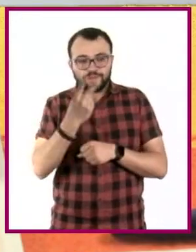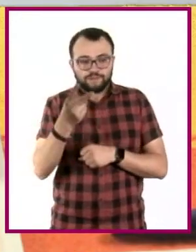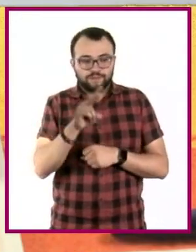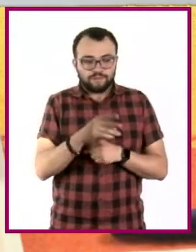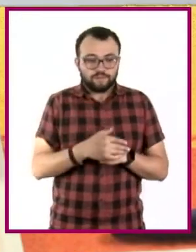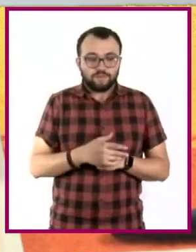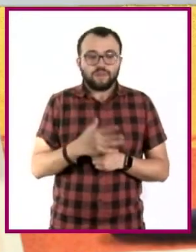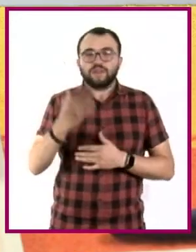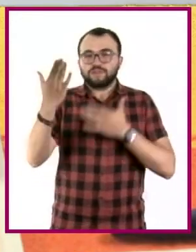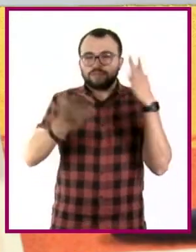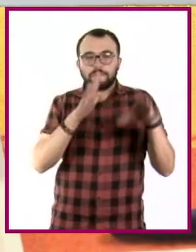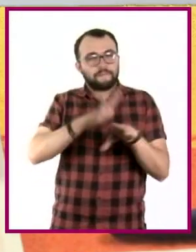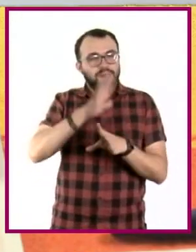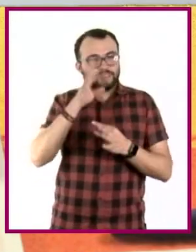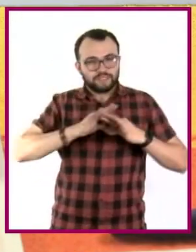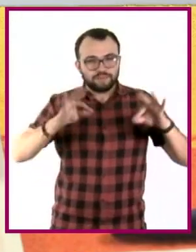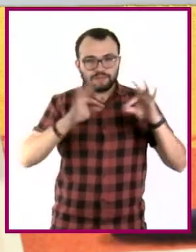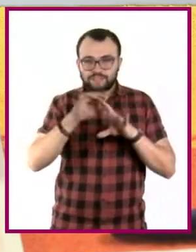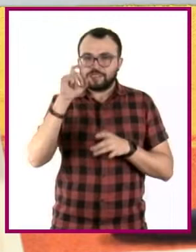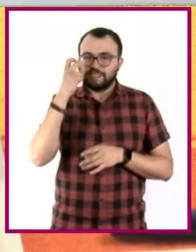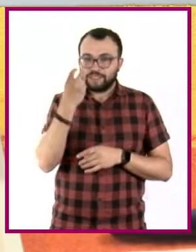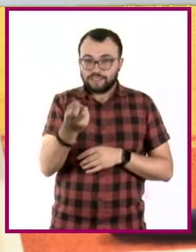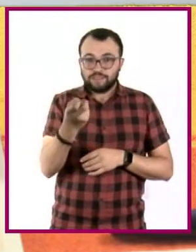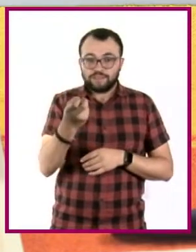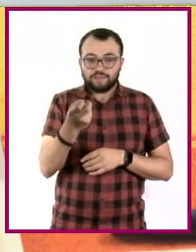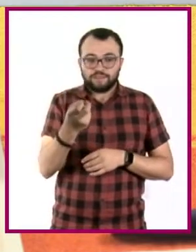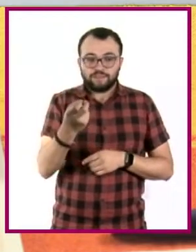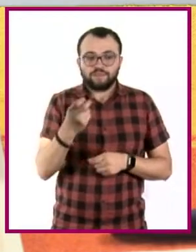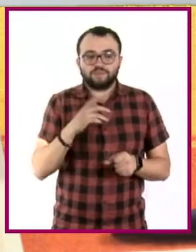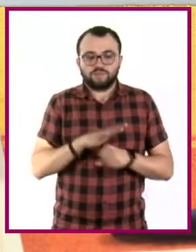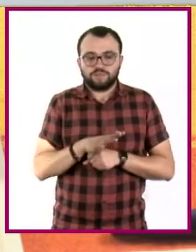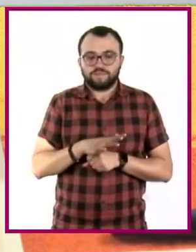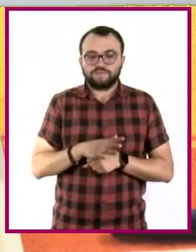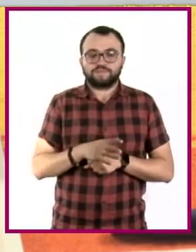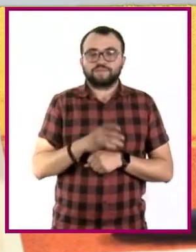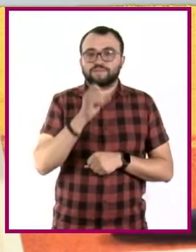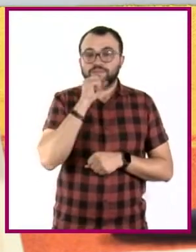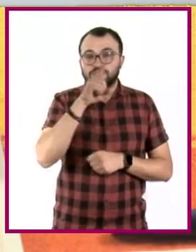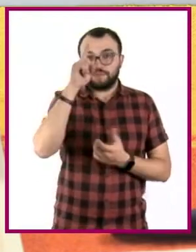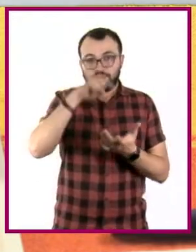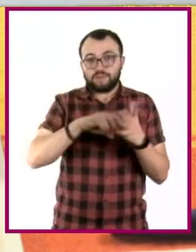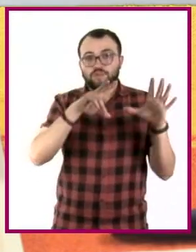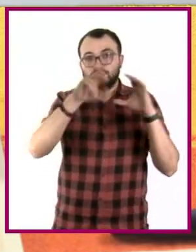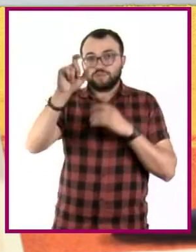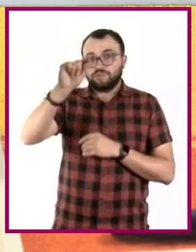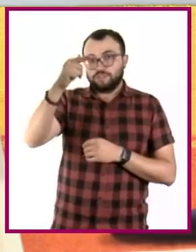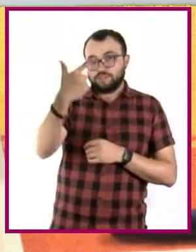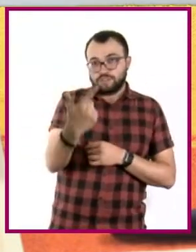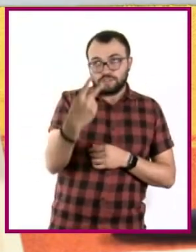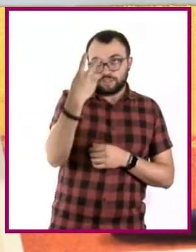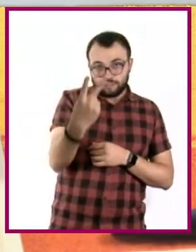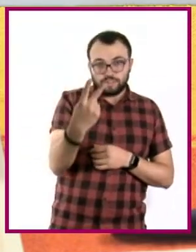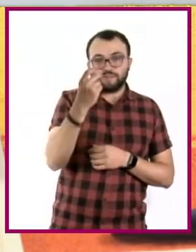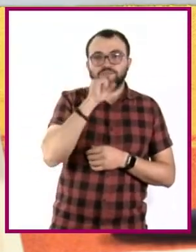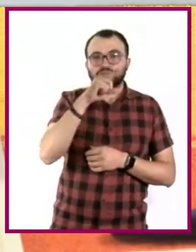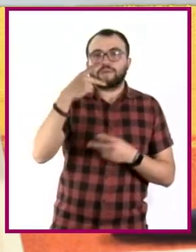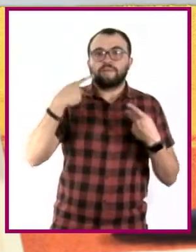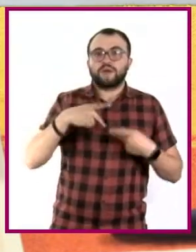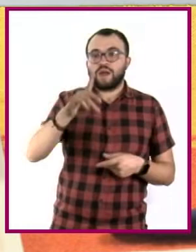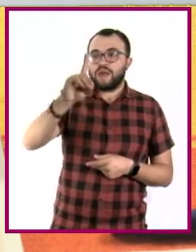más importante en esa rama es el generado en 1872 por Darwin, ¿sí?